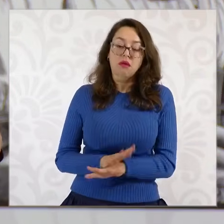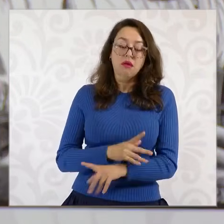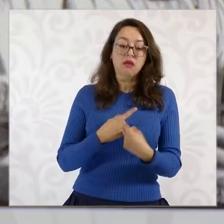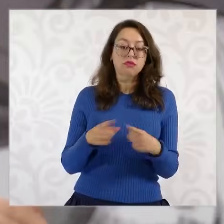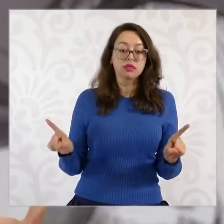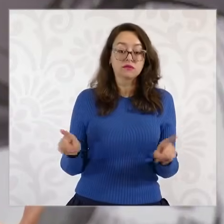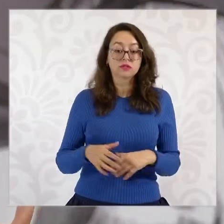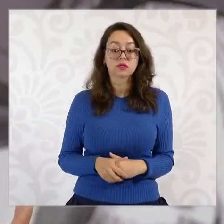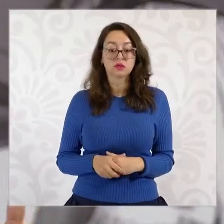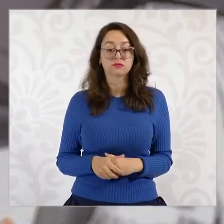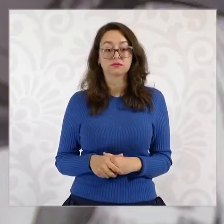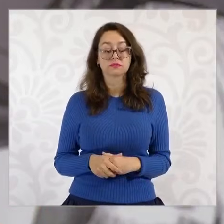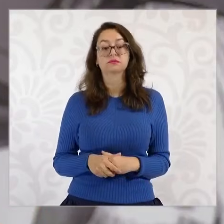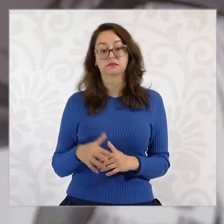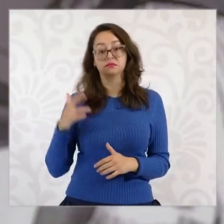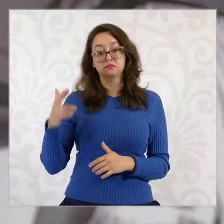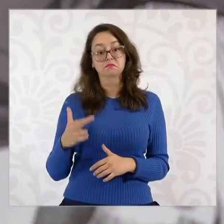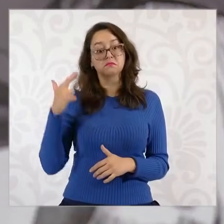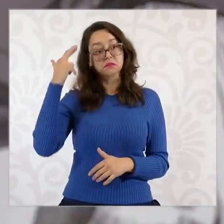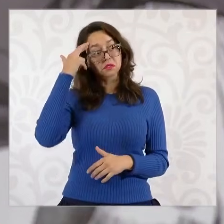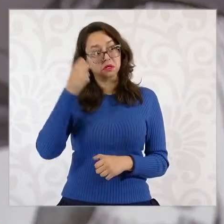El rey hizo declaraciones